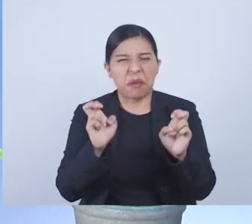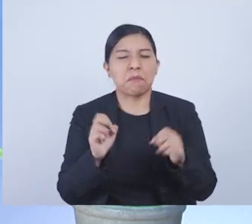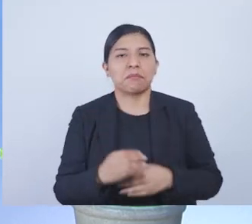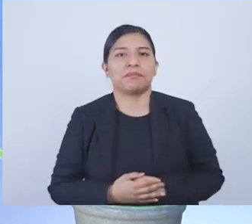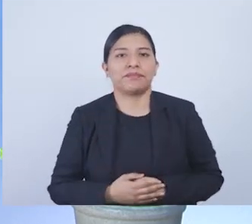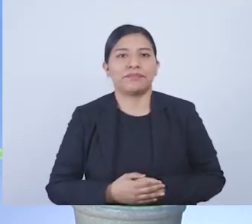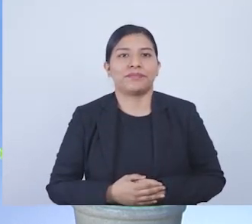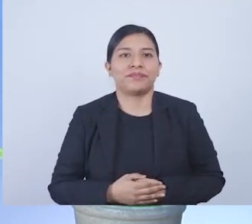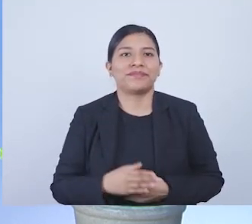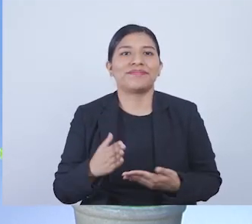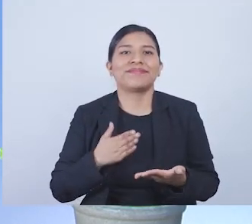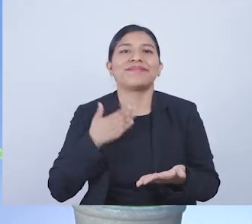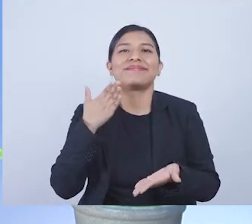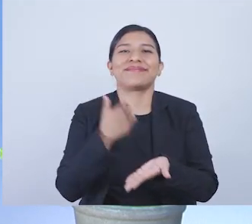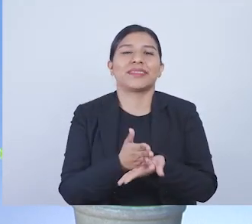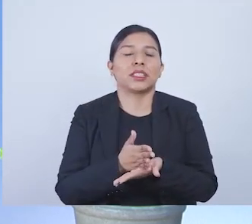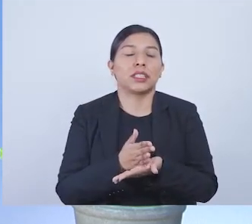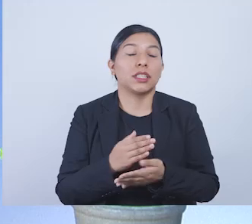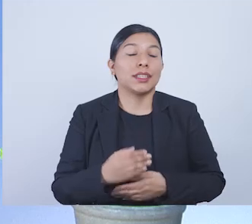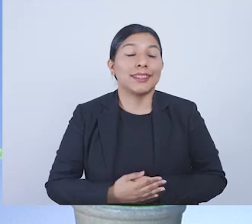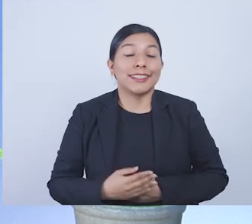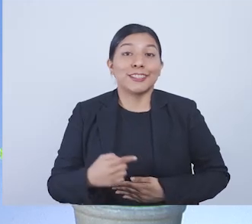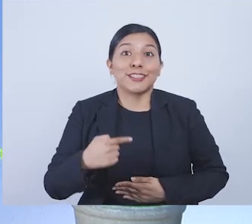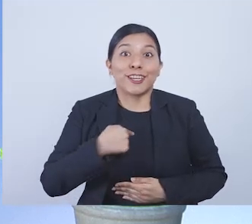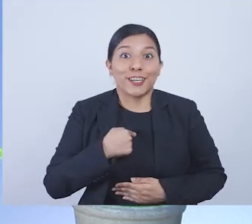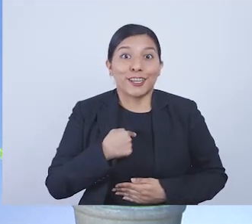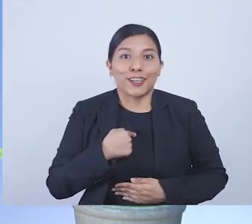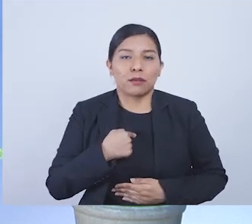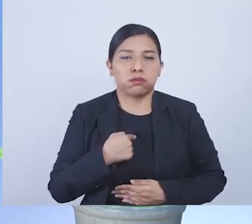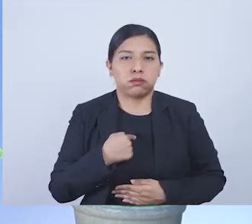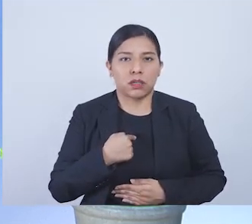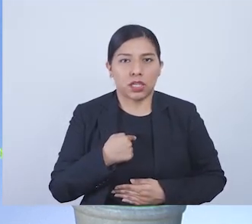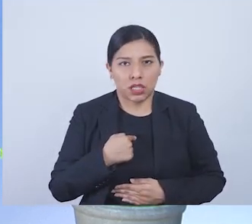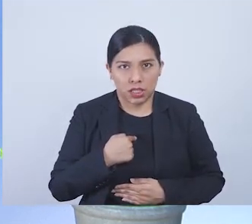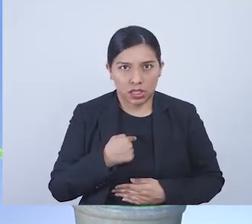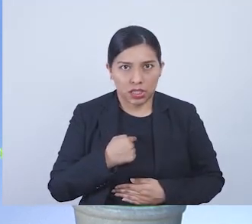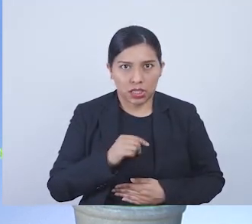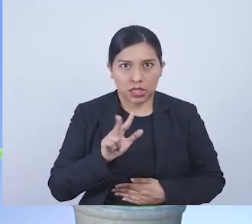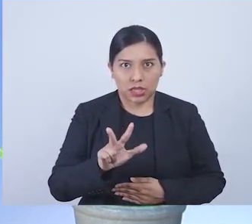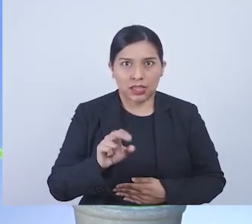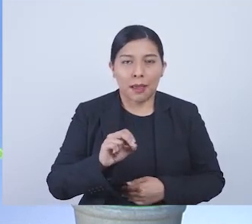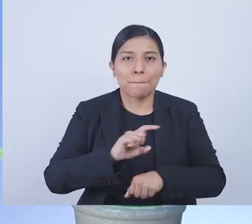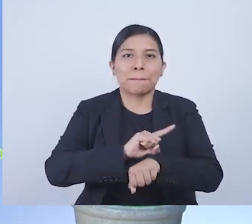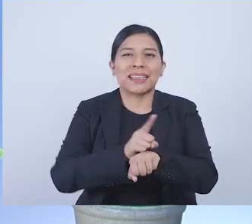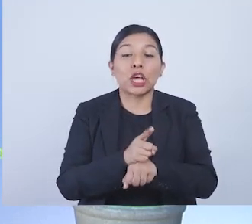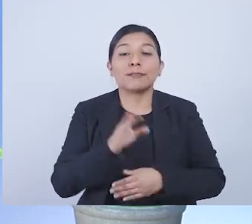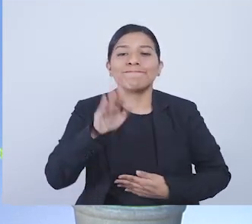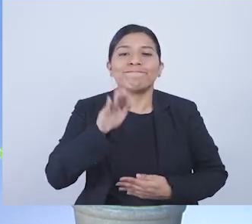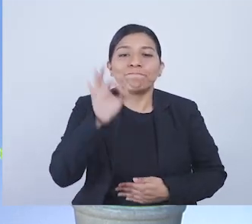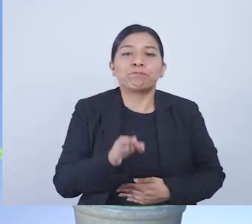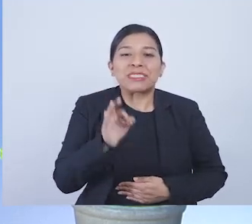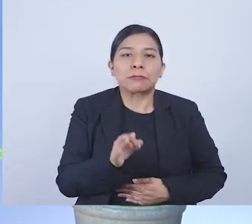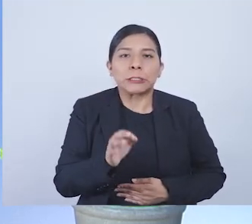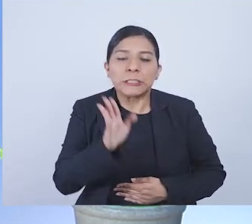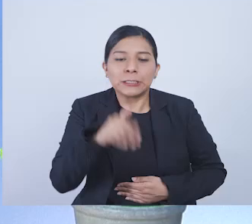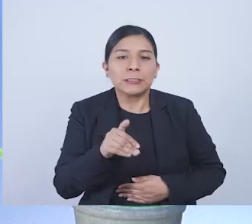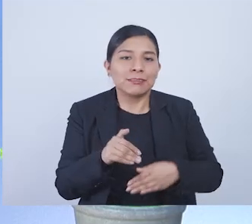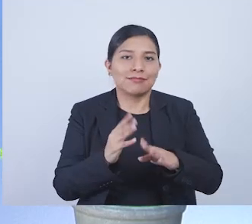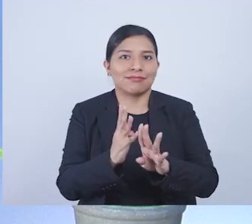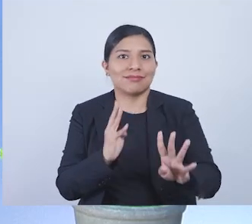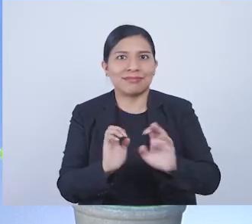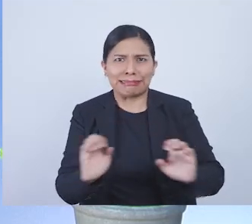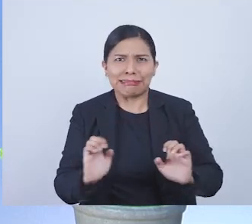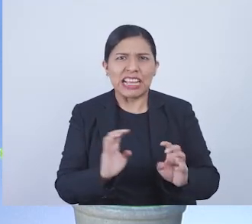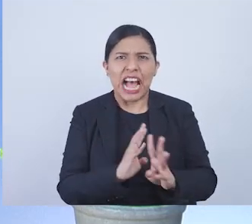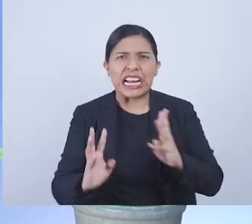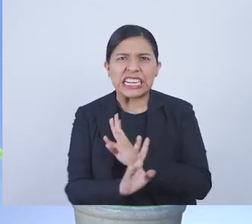40 niñas, me dijo. Ay, pasé media hora formando a las niñas.